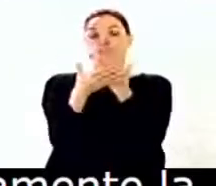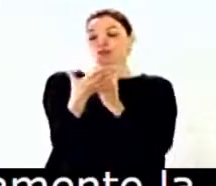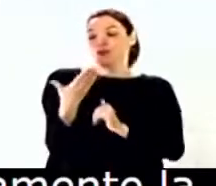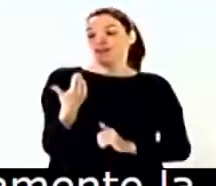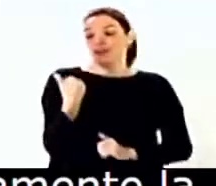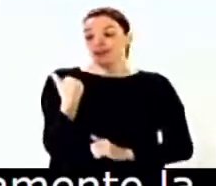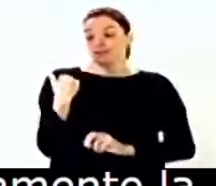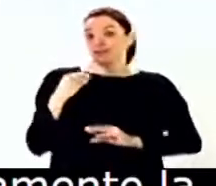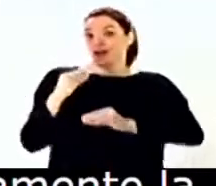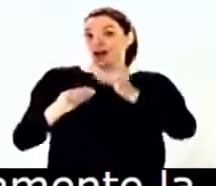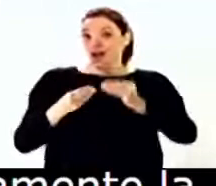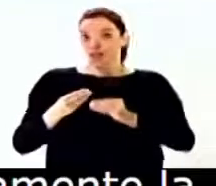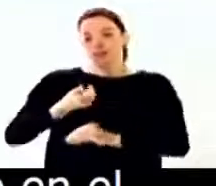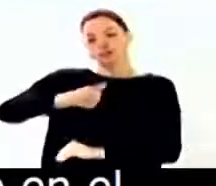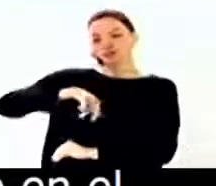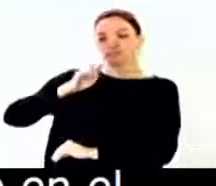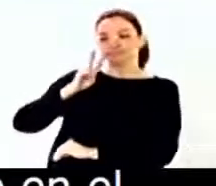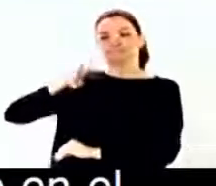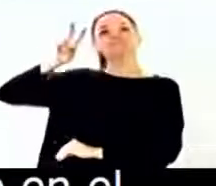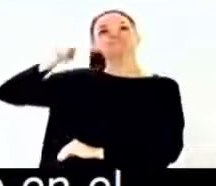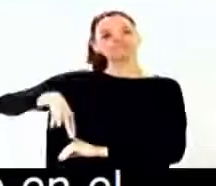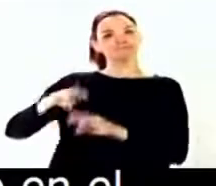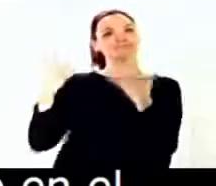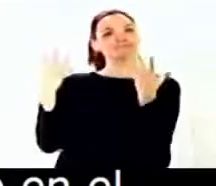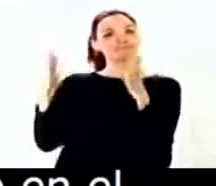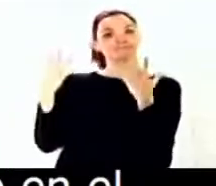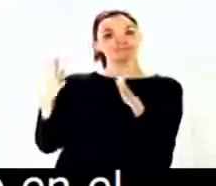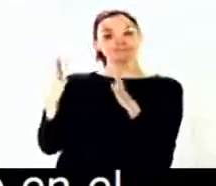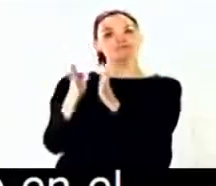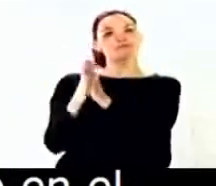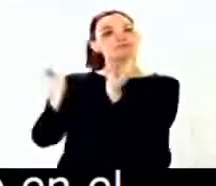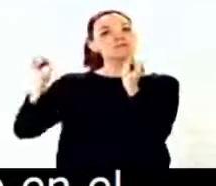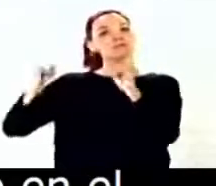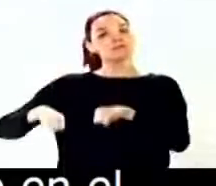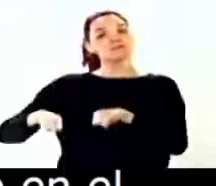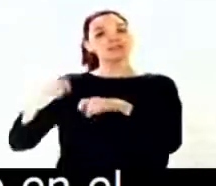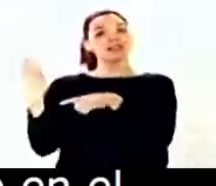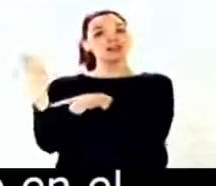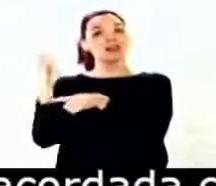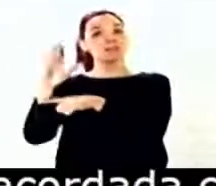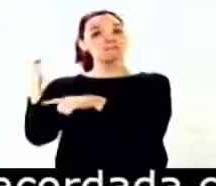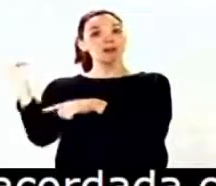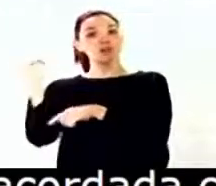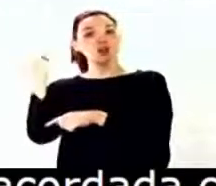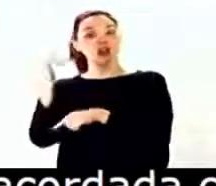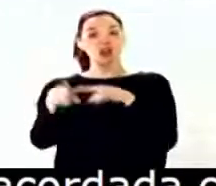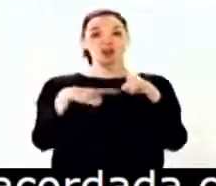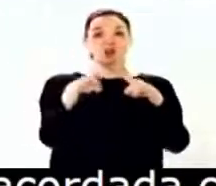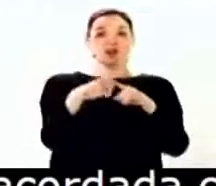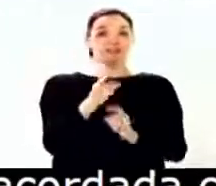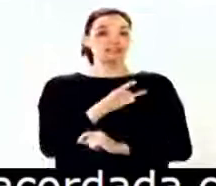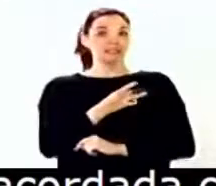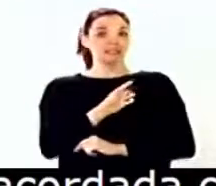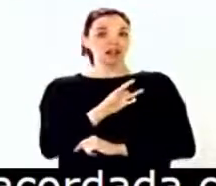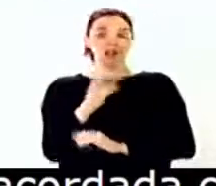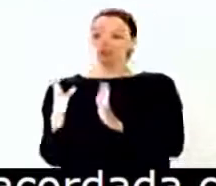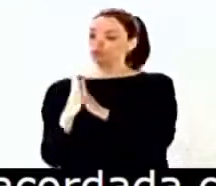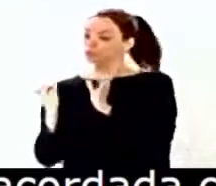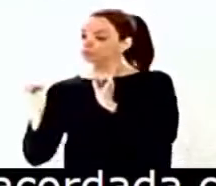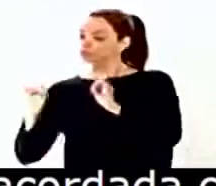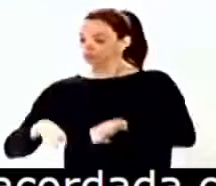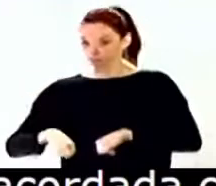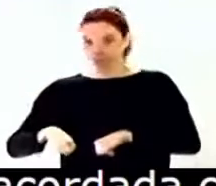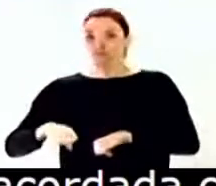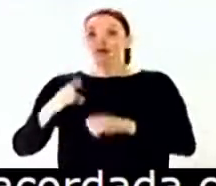ayer y que ha sido acordada con la patronal y con los sindicatos. Por primera vez